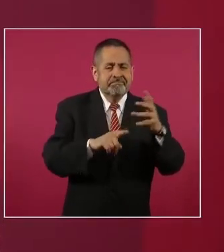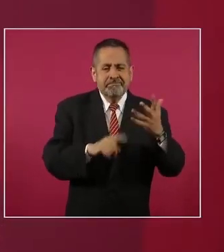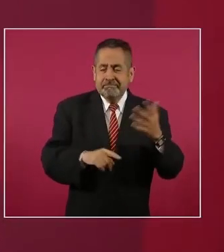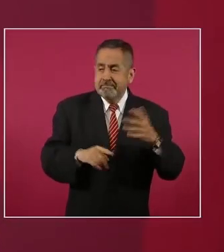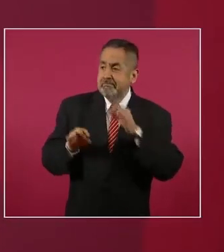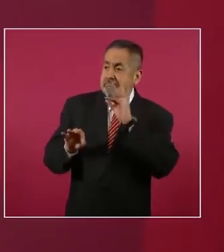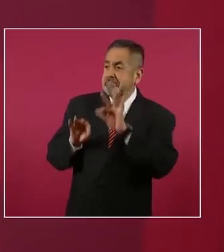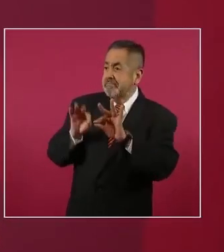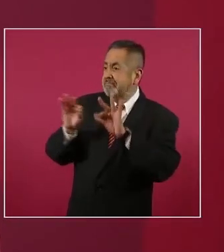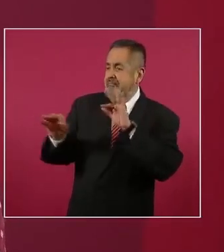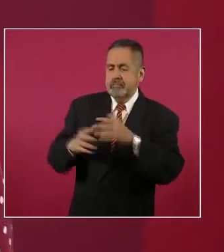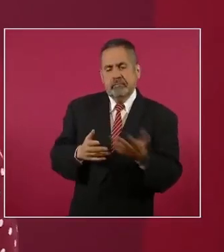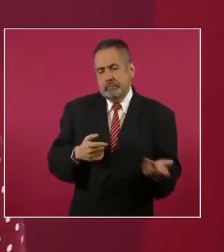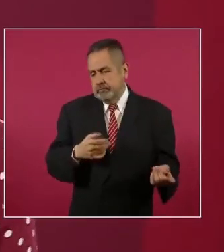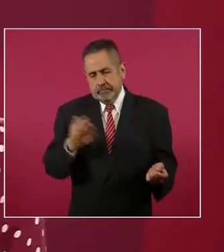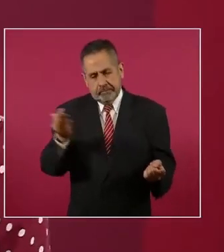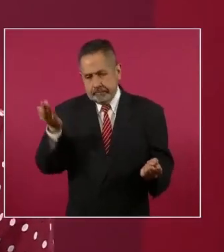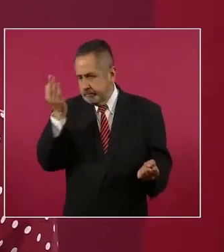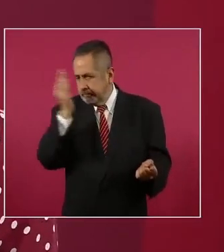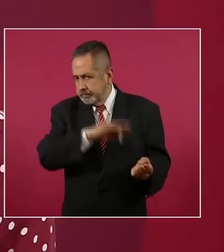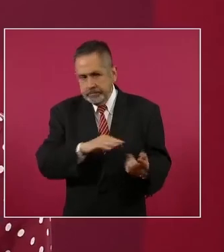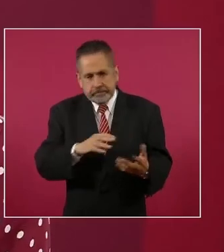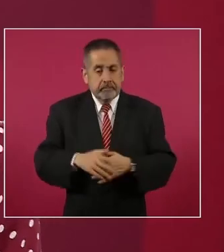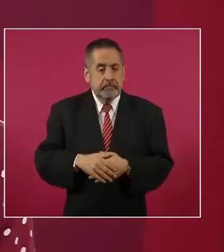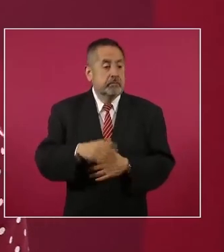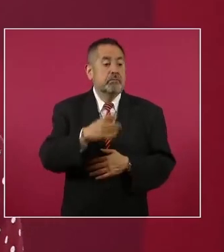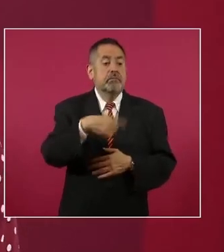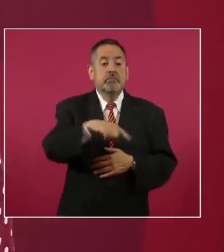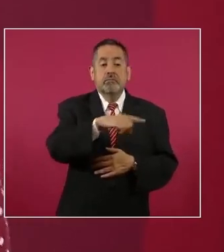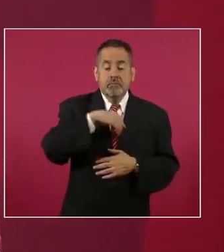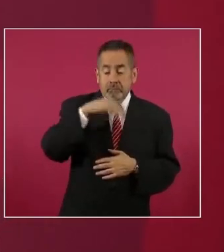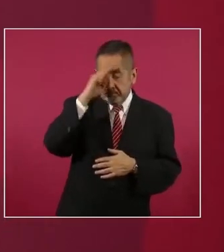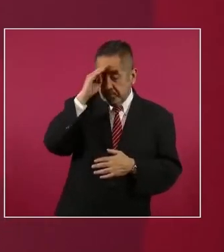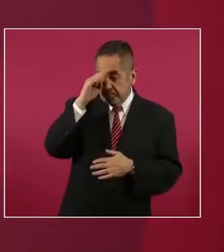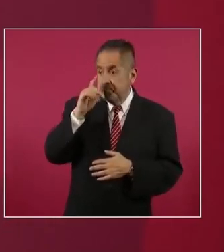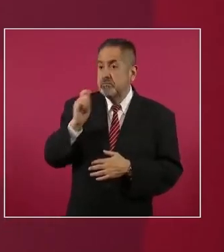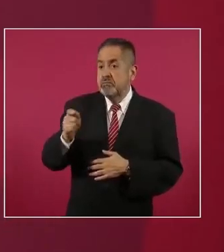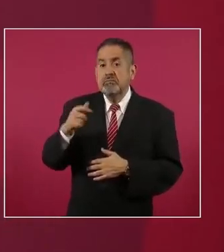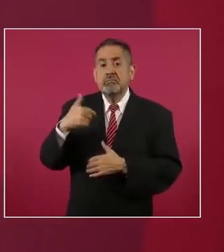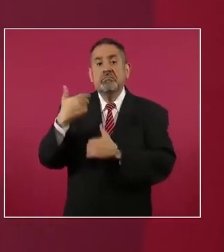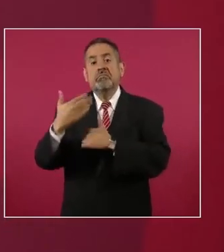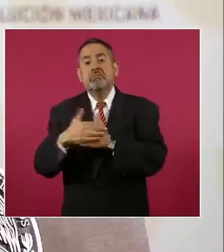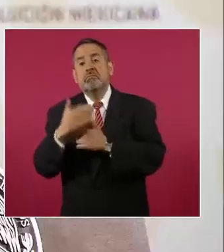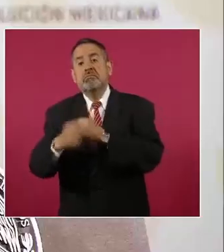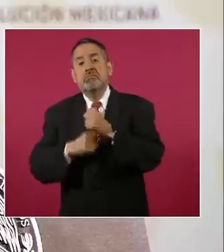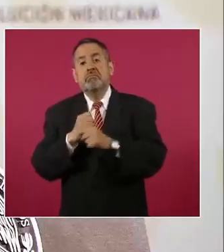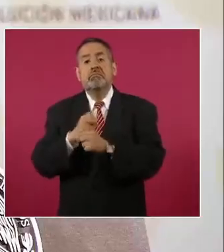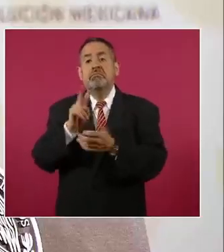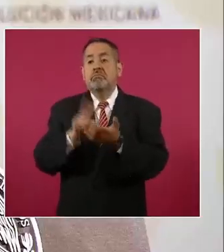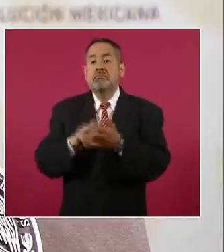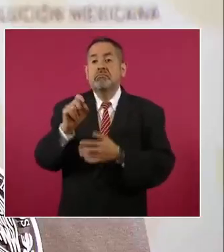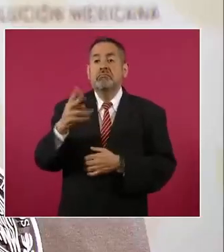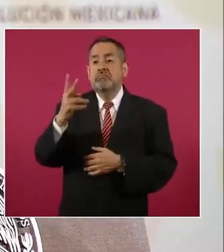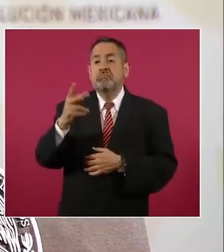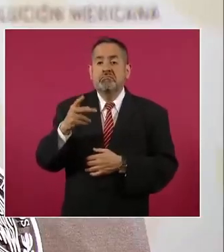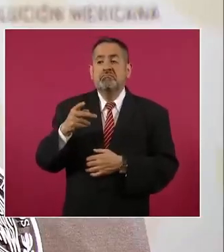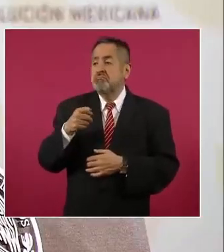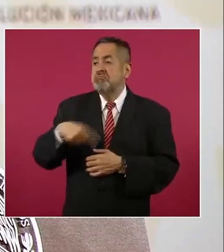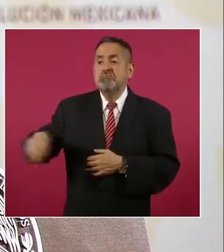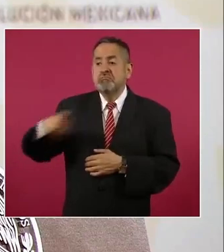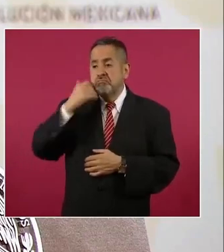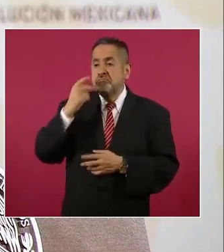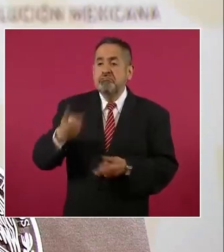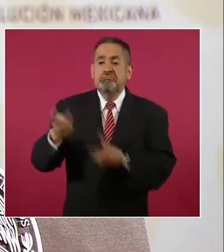advierte, falsamente por supuesto, que se busca robar la elección de 2024. Todo eso